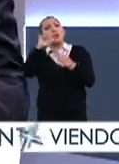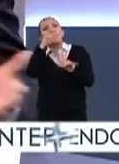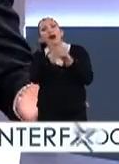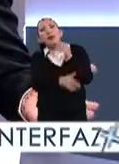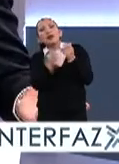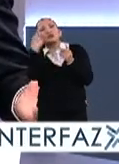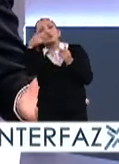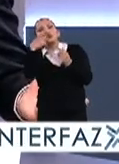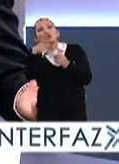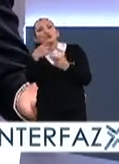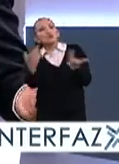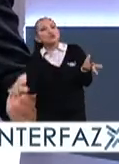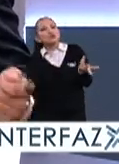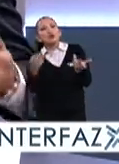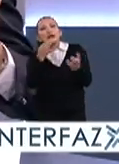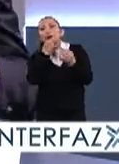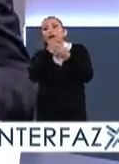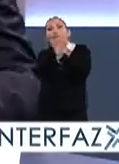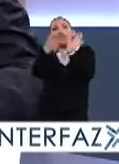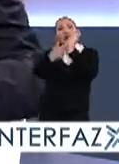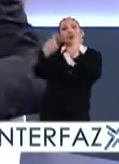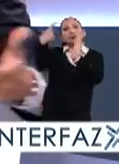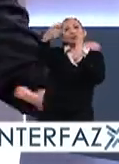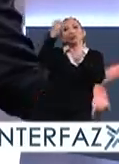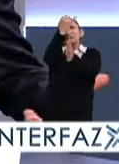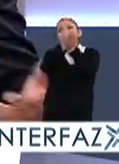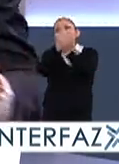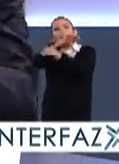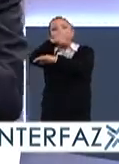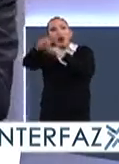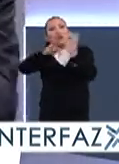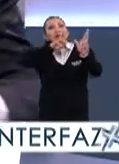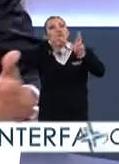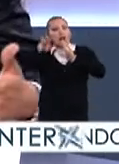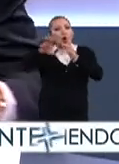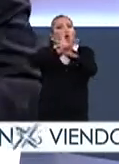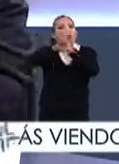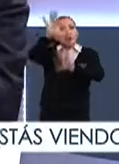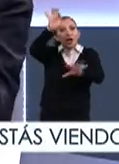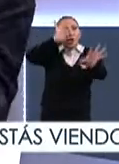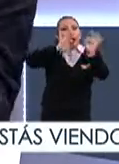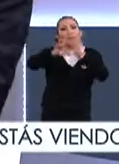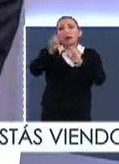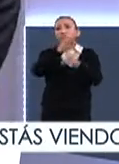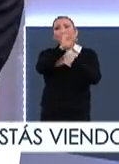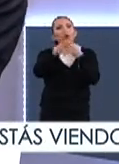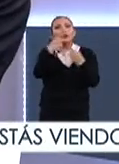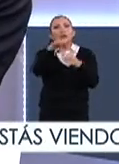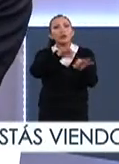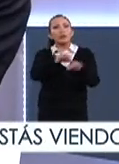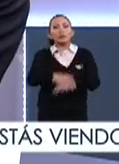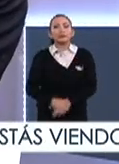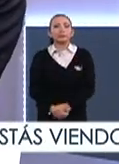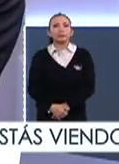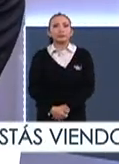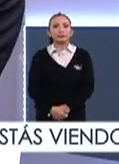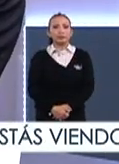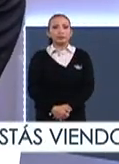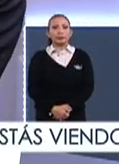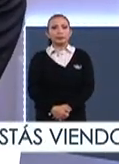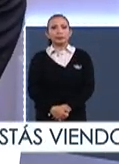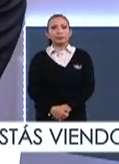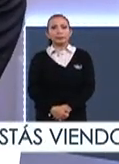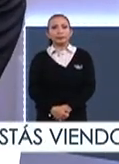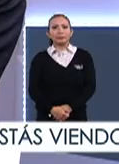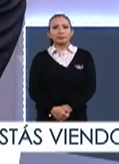cuándo piensan ya mostrarlo, todos los resultados, toda la edición, en fin, todo ese trabajo que están construyendo.